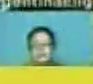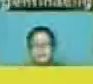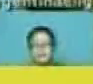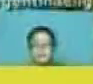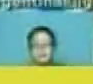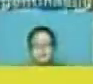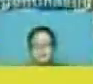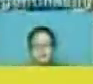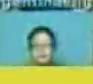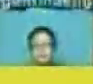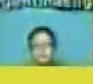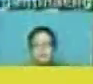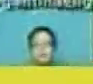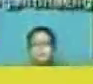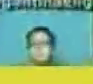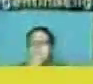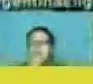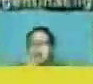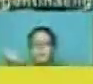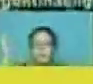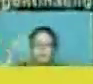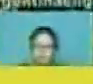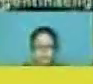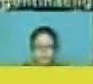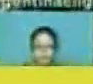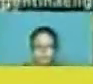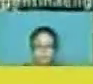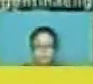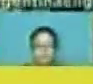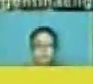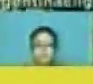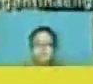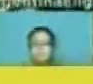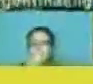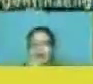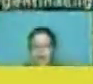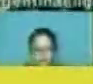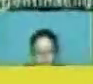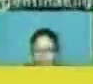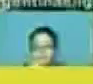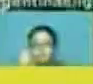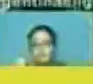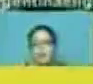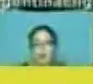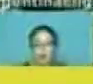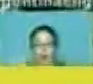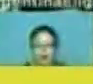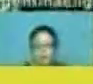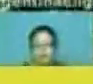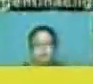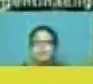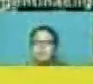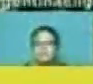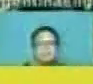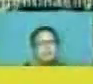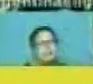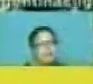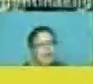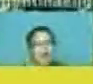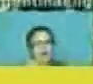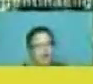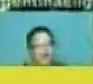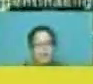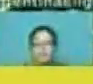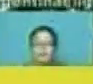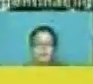bien, se cayó un micrófono, Y lo devuelve Mauricio Macri, sí. Bueno, la verdad sí está complicado.